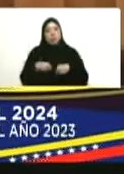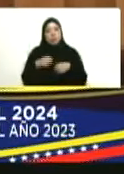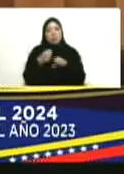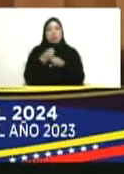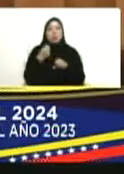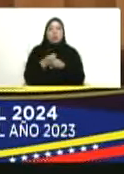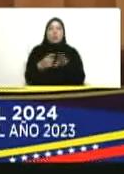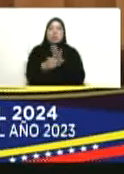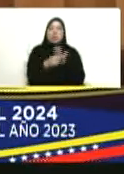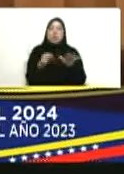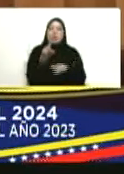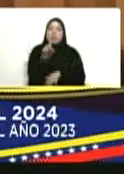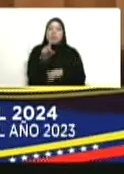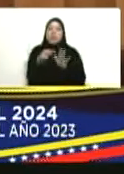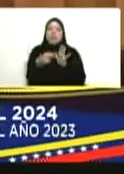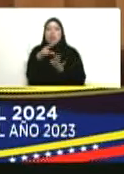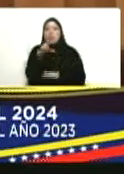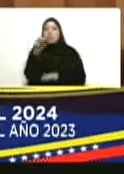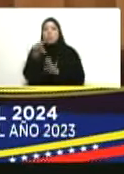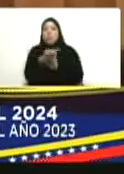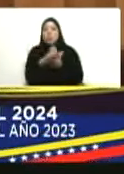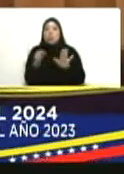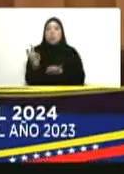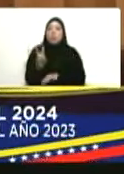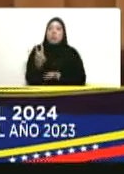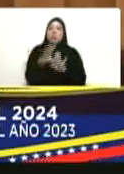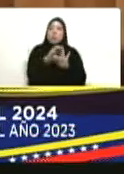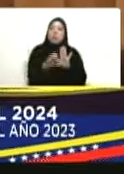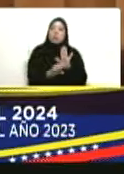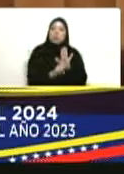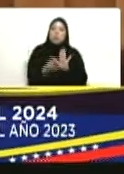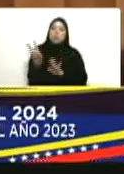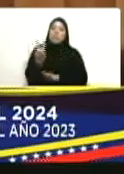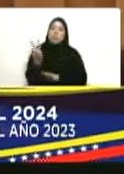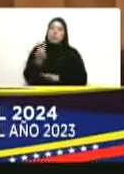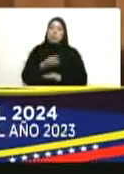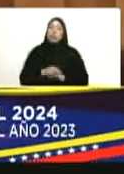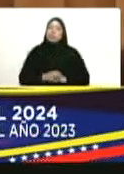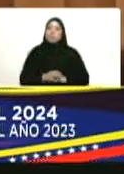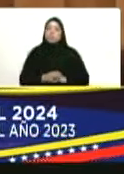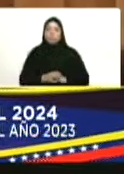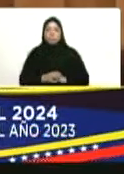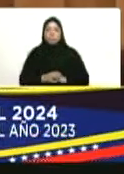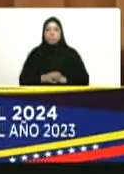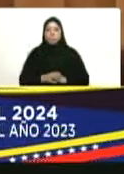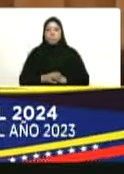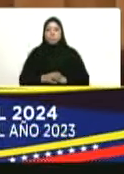artículo 130 de la Constitución de la República Bolivariana de Venezuela. C.